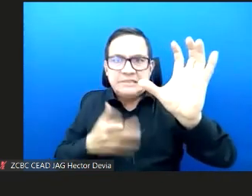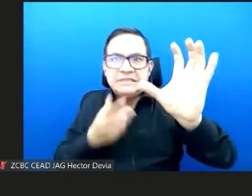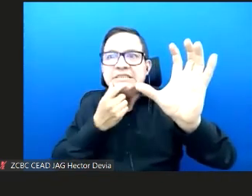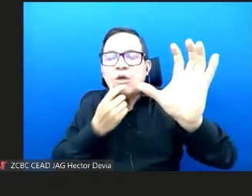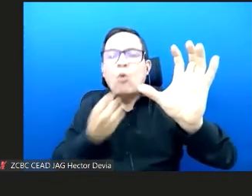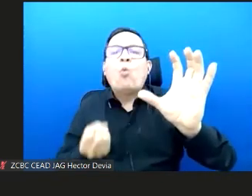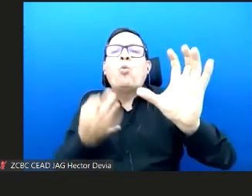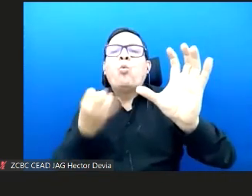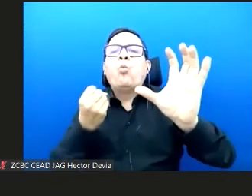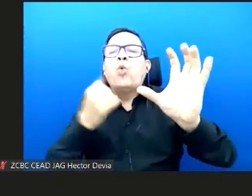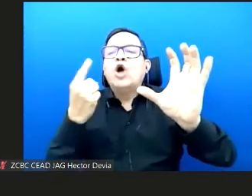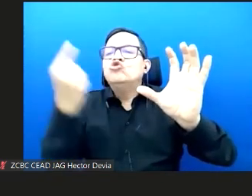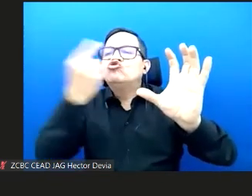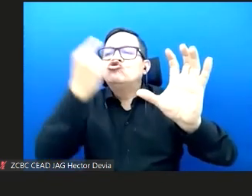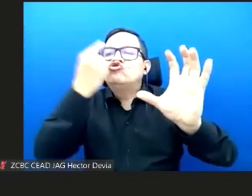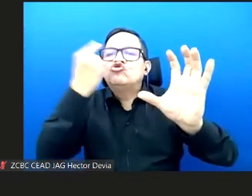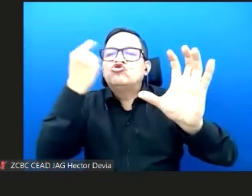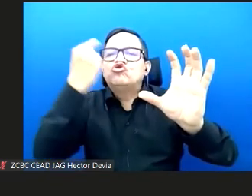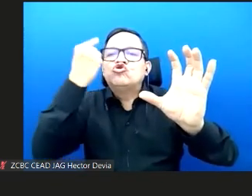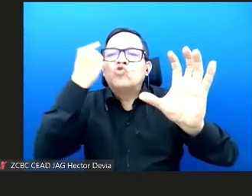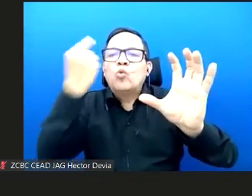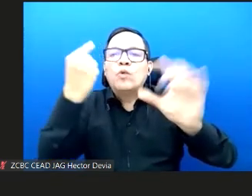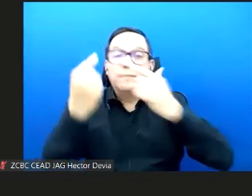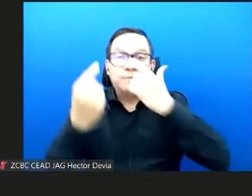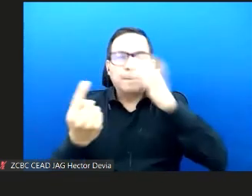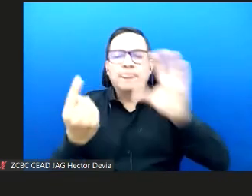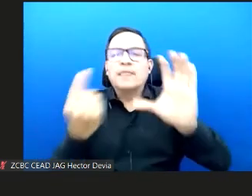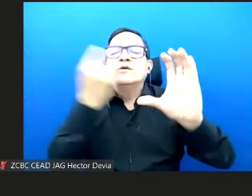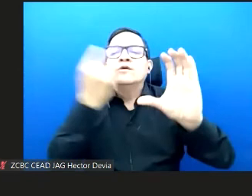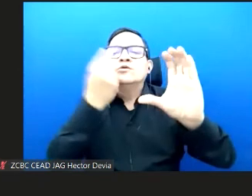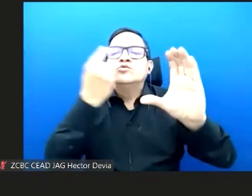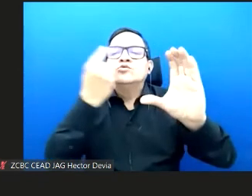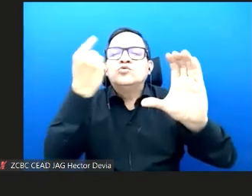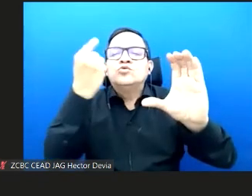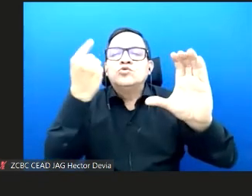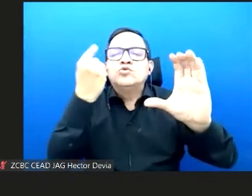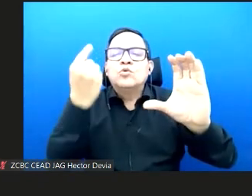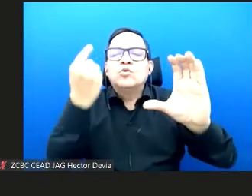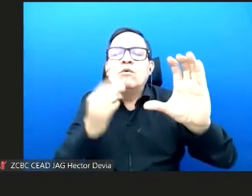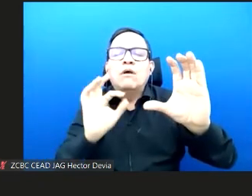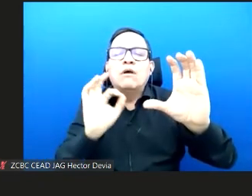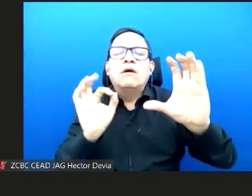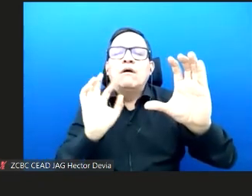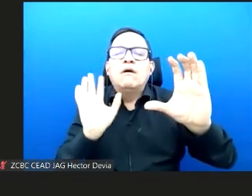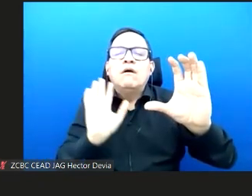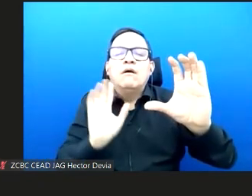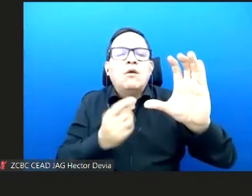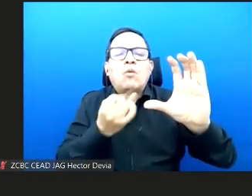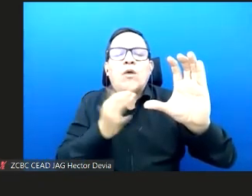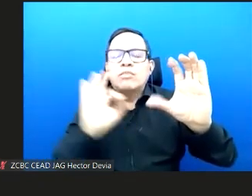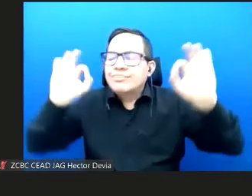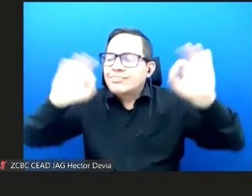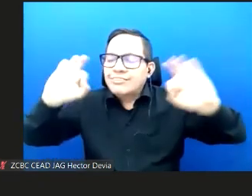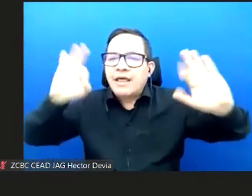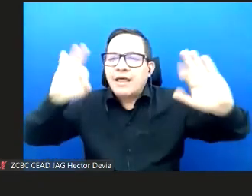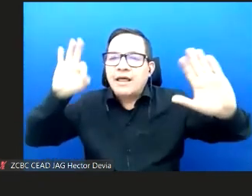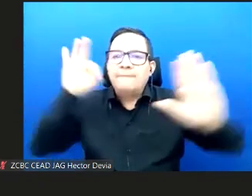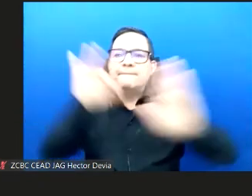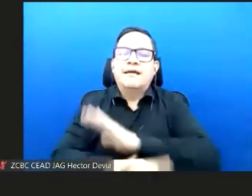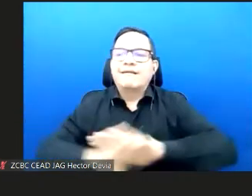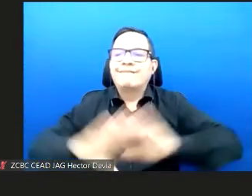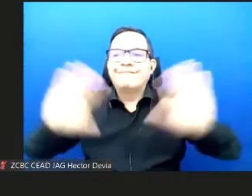perdieron solo una materia? ¿Cuántos no perdieron ninguna materia? ¿Cuántos estudiantes